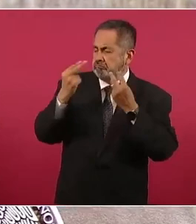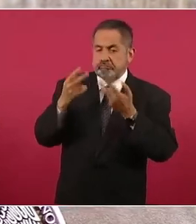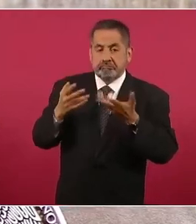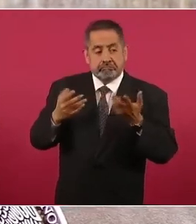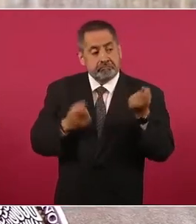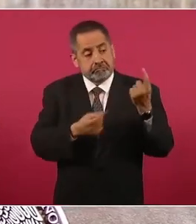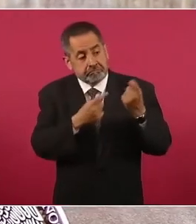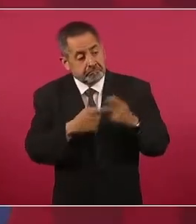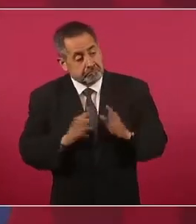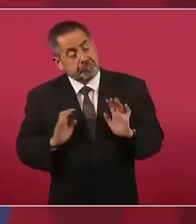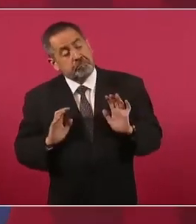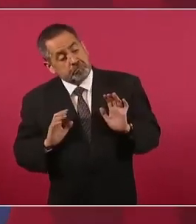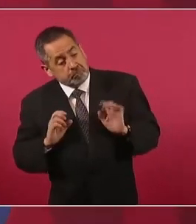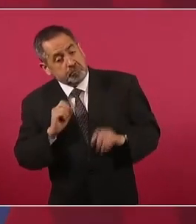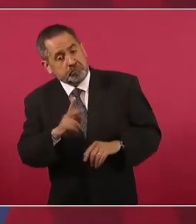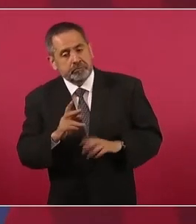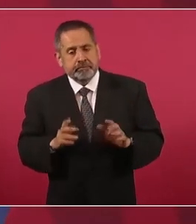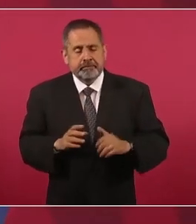Entonces,